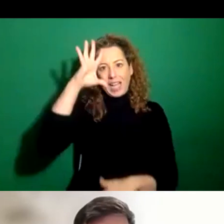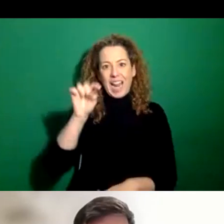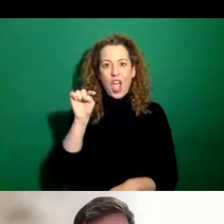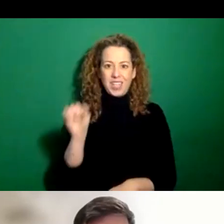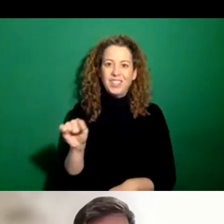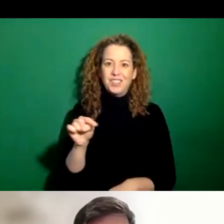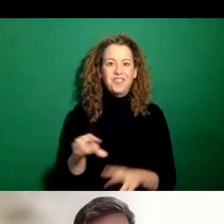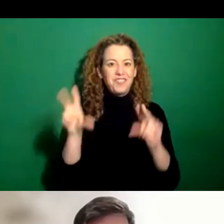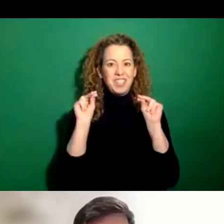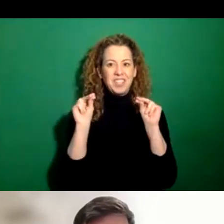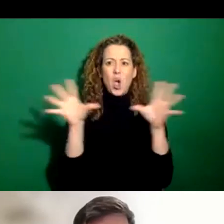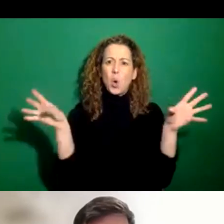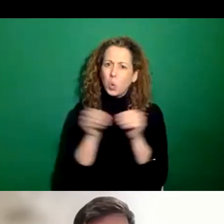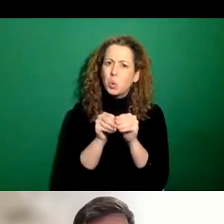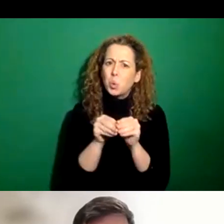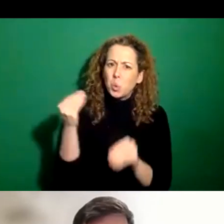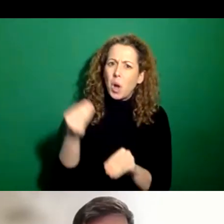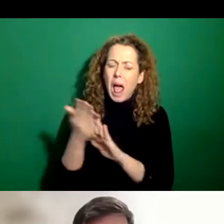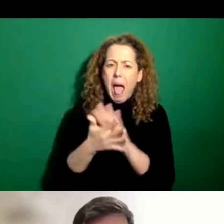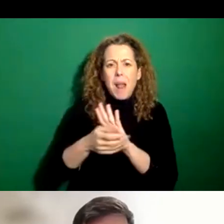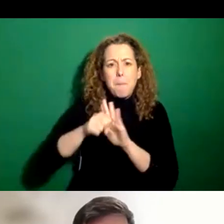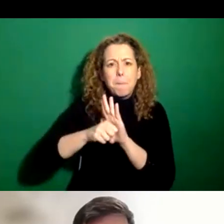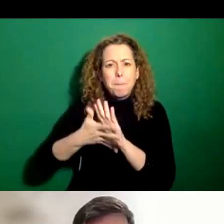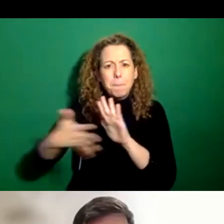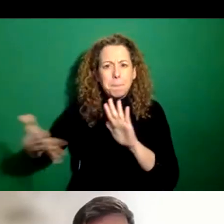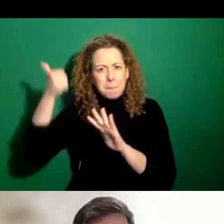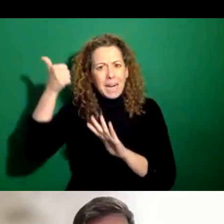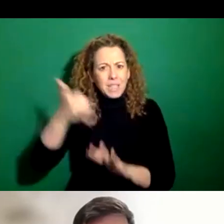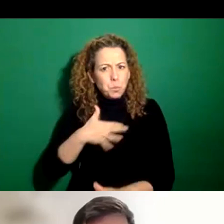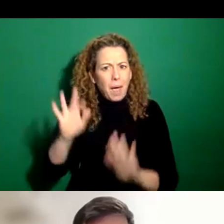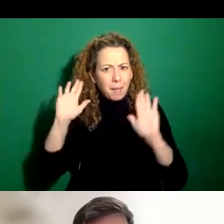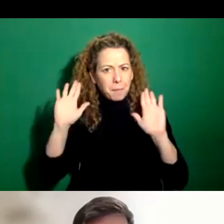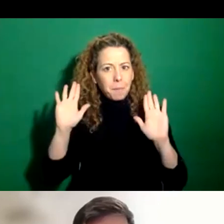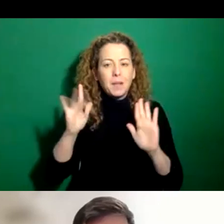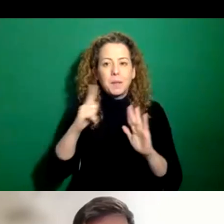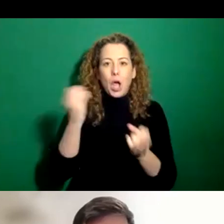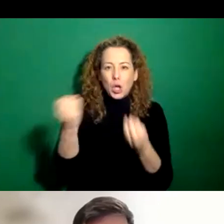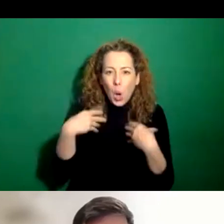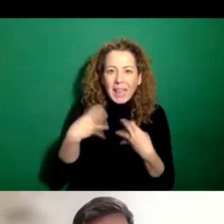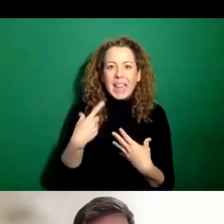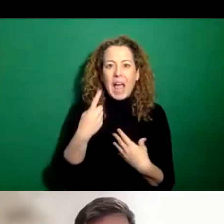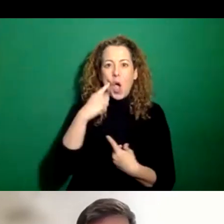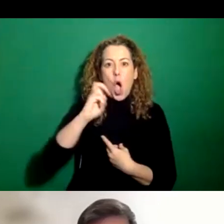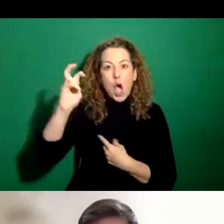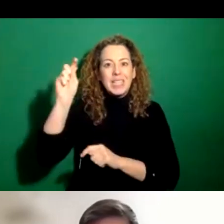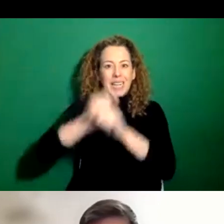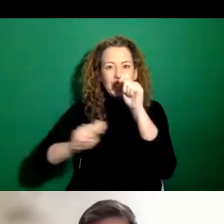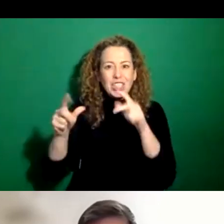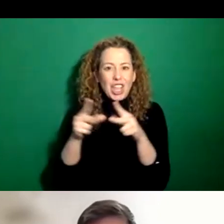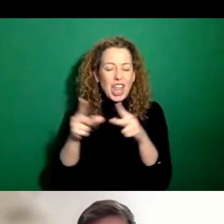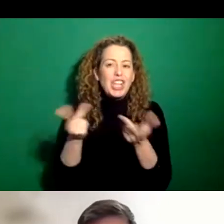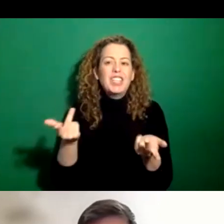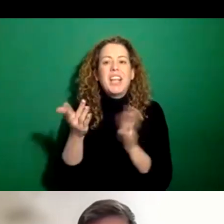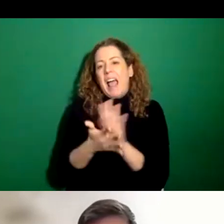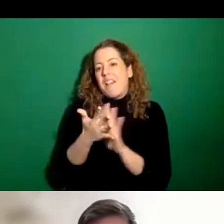hemos terminado el broche. Yo creo que podíamos hablar mucho más. Yo creo que estaría muy bien el que contaran. Hay otras asociaciones que están hablando